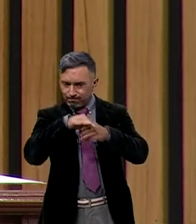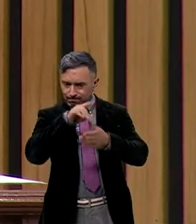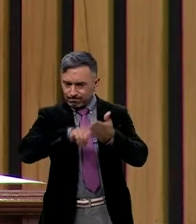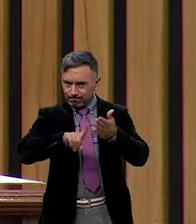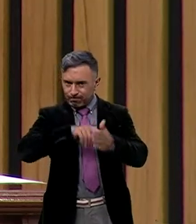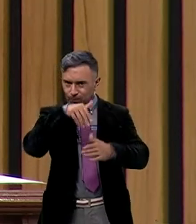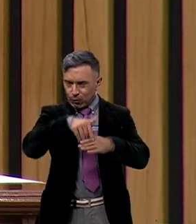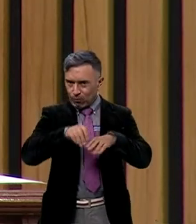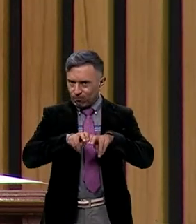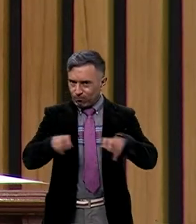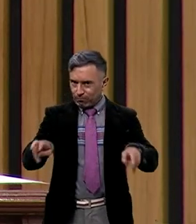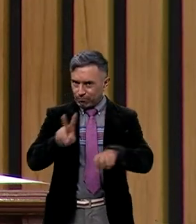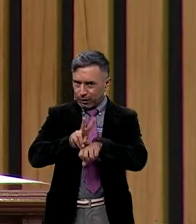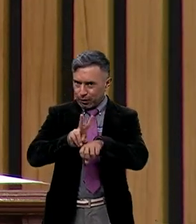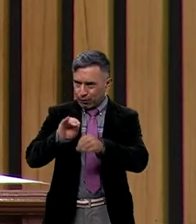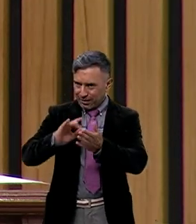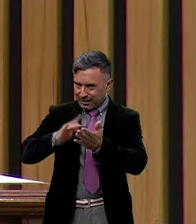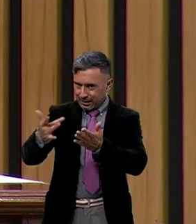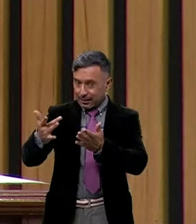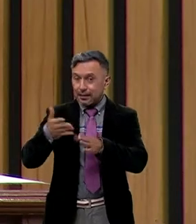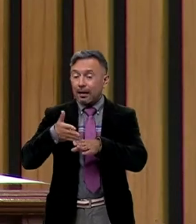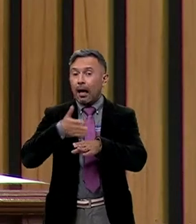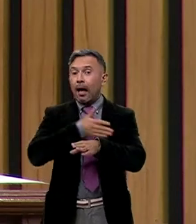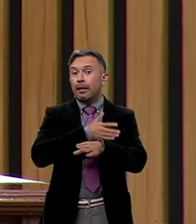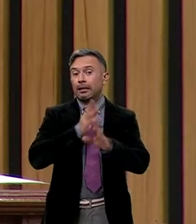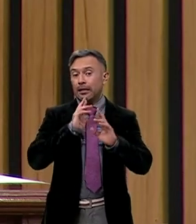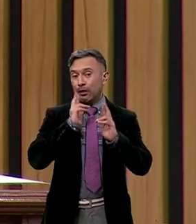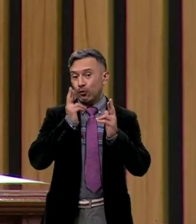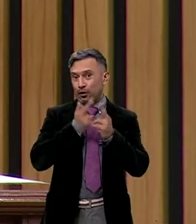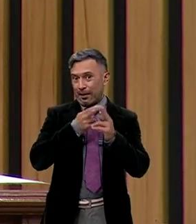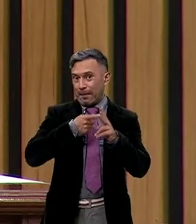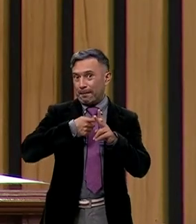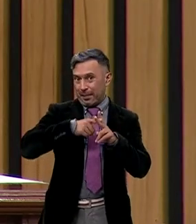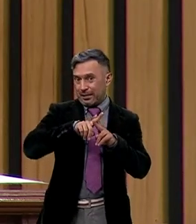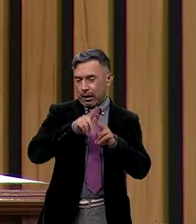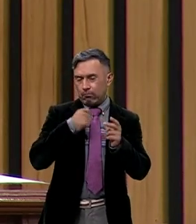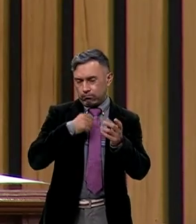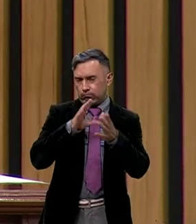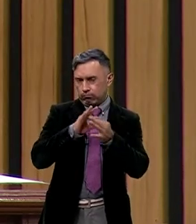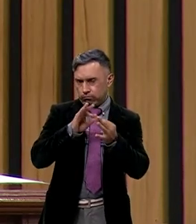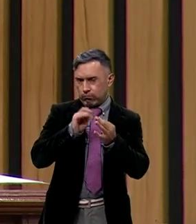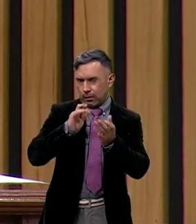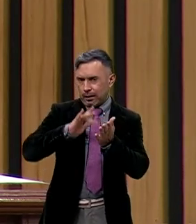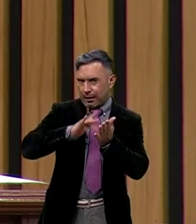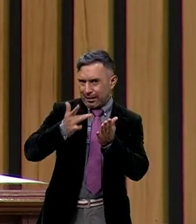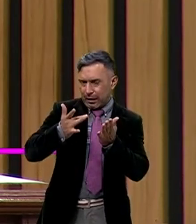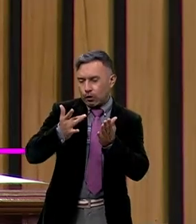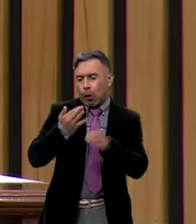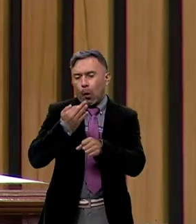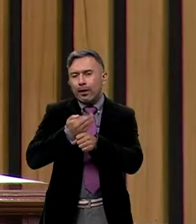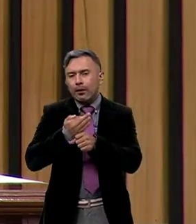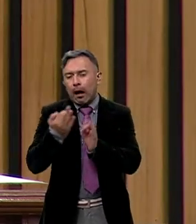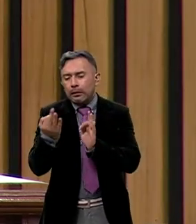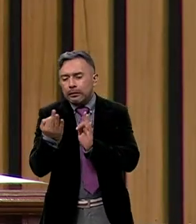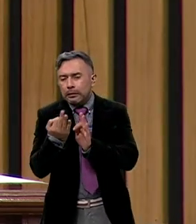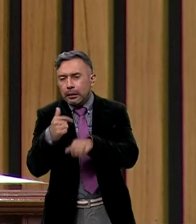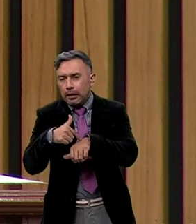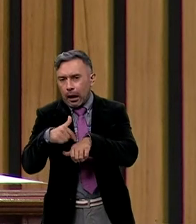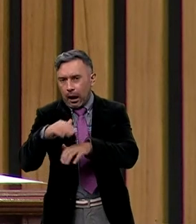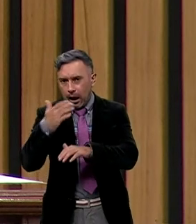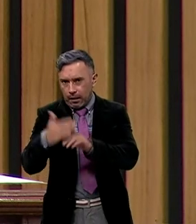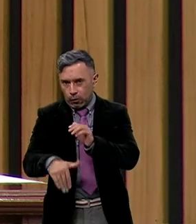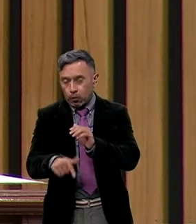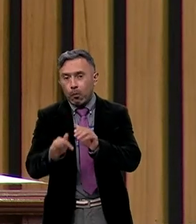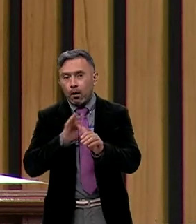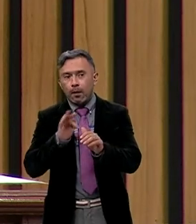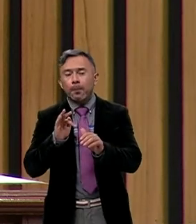de la sesión que estamos por concluir y que se dio en el contexto del inicio de los trabajos de